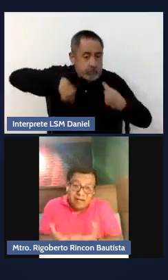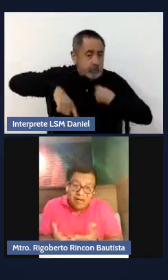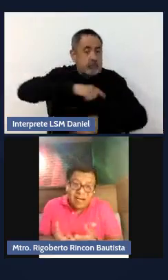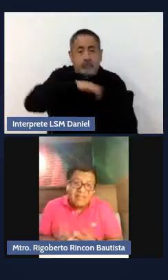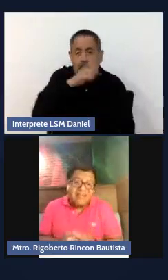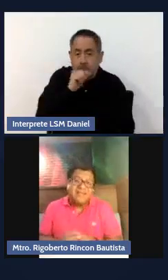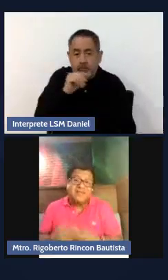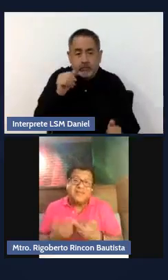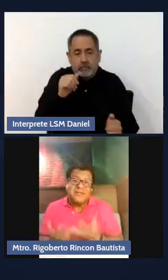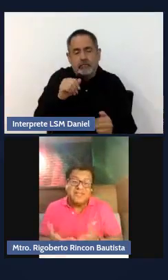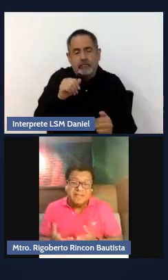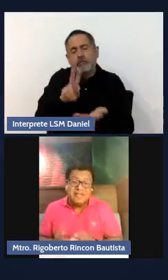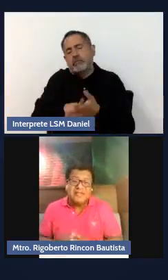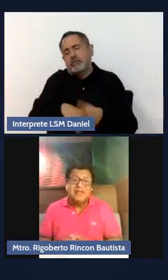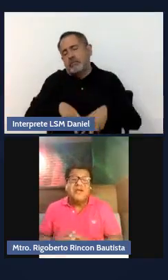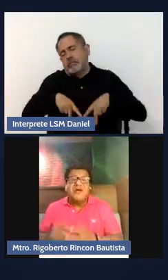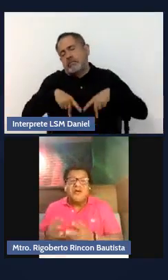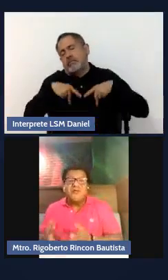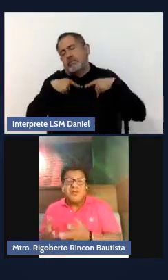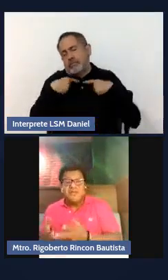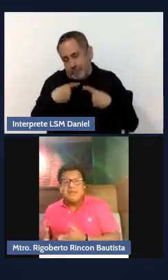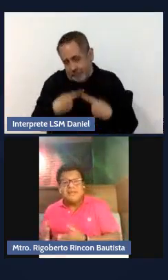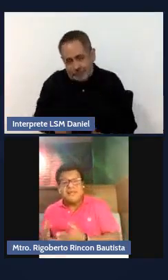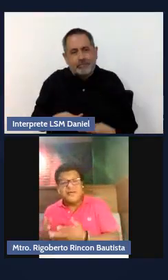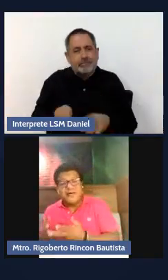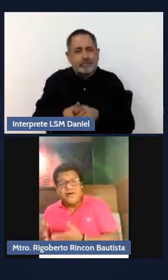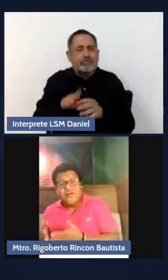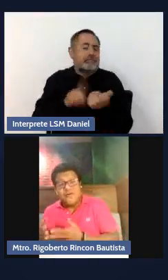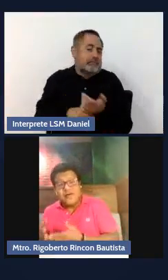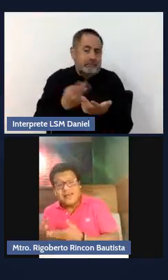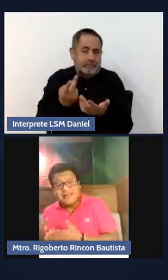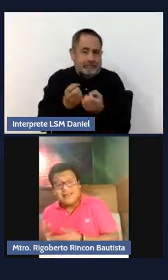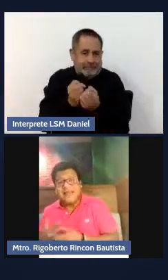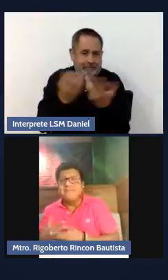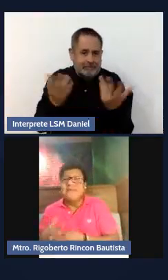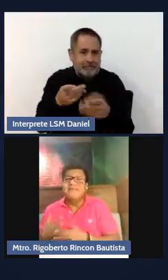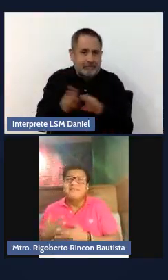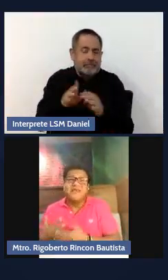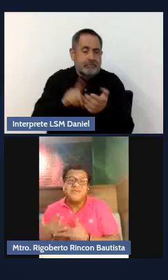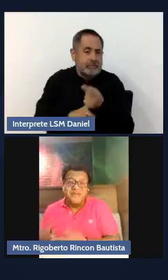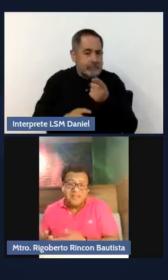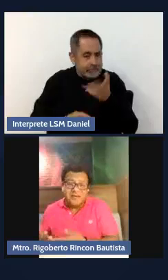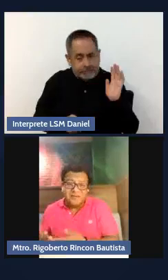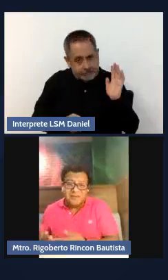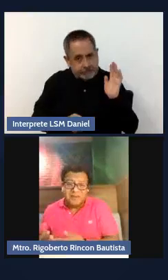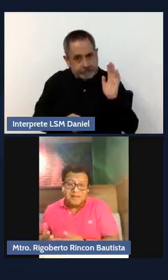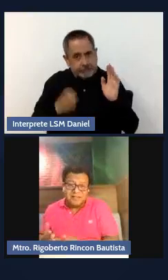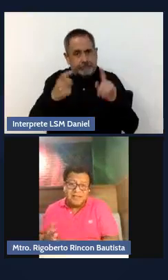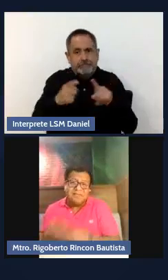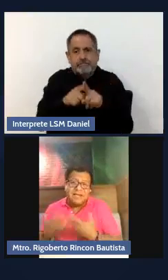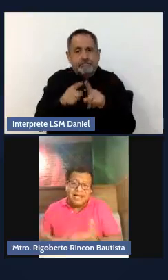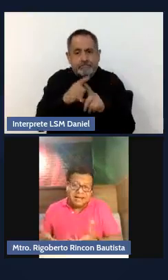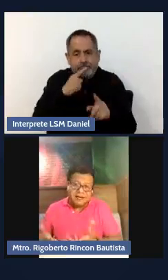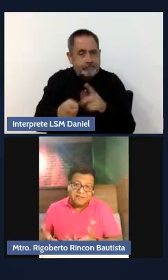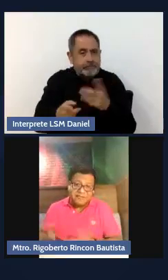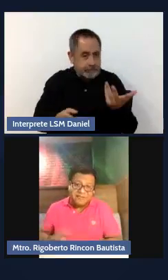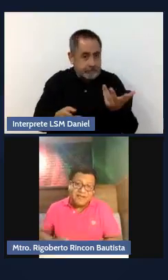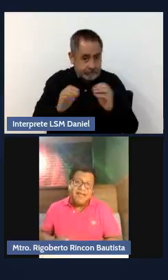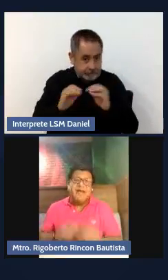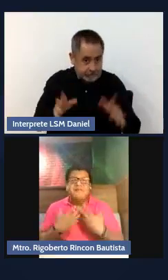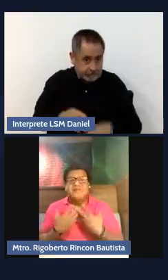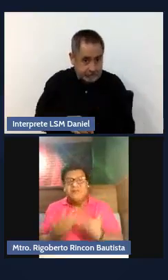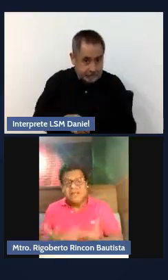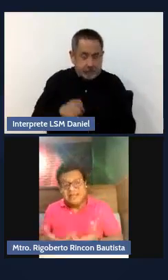y debilitamiento, obviamente, ¿cómo va a ser mi estado físico? ¿Sí? Precario, ¿ya? Pues no voy a